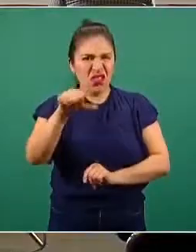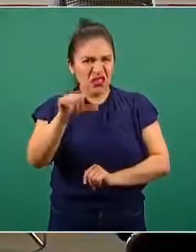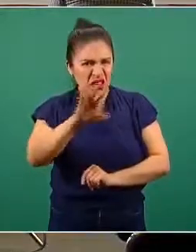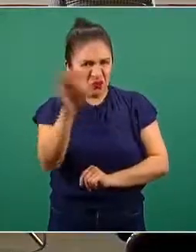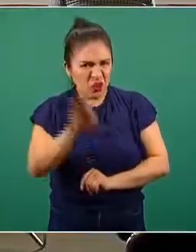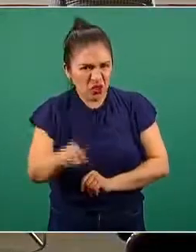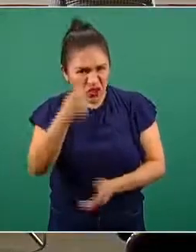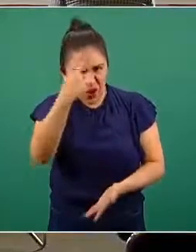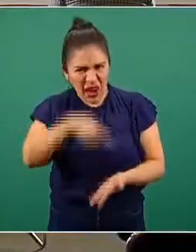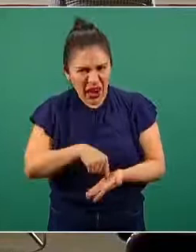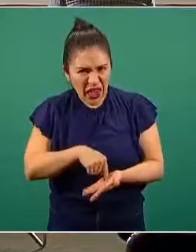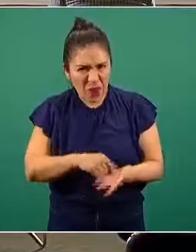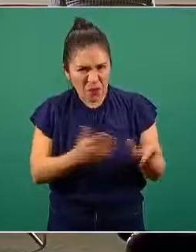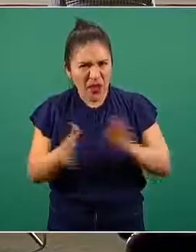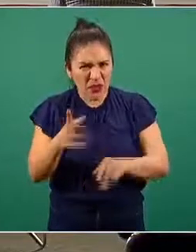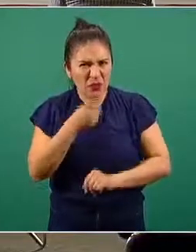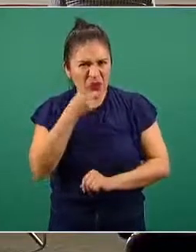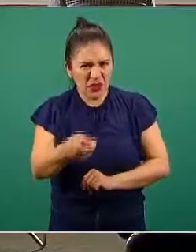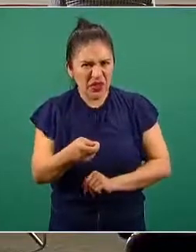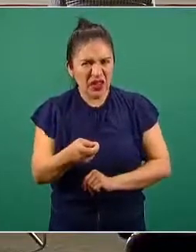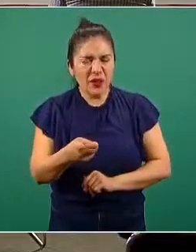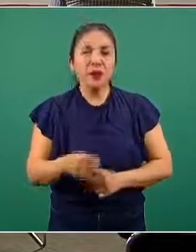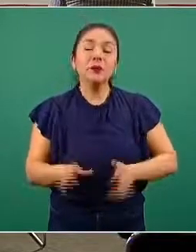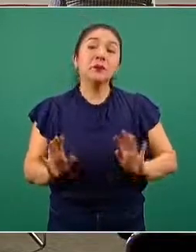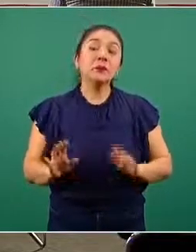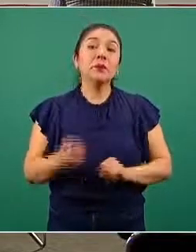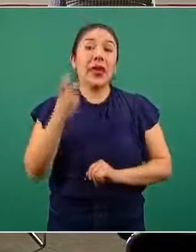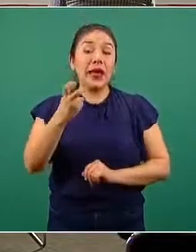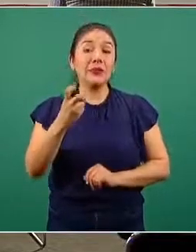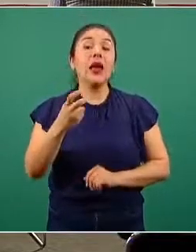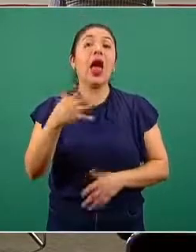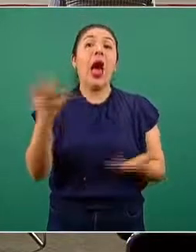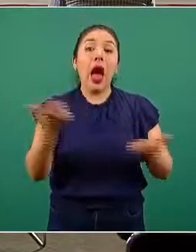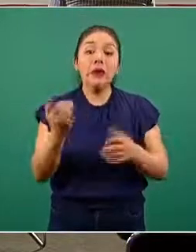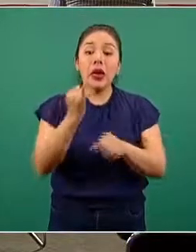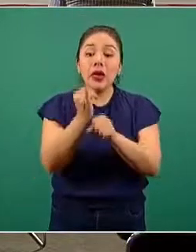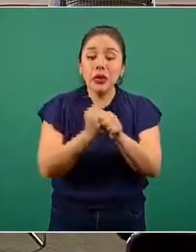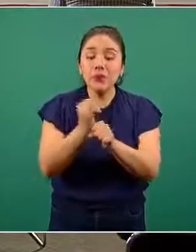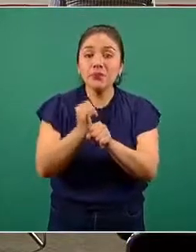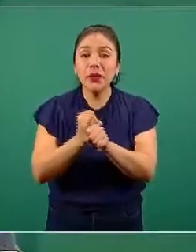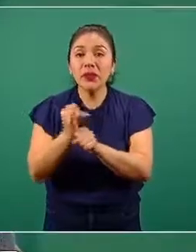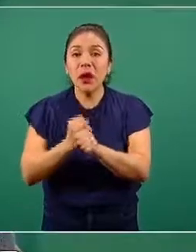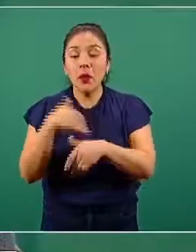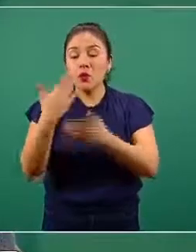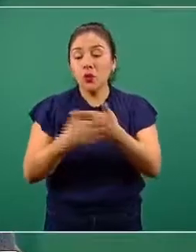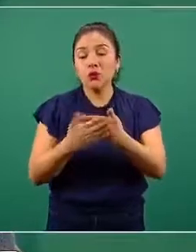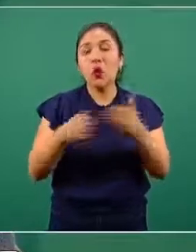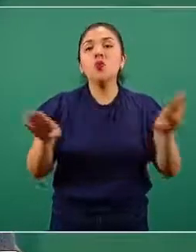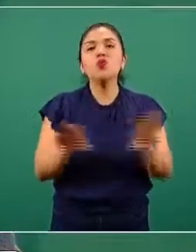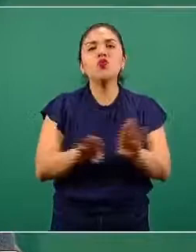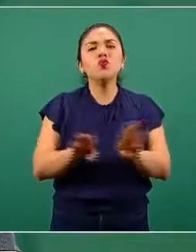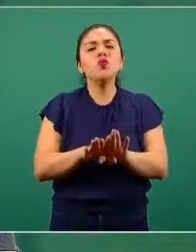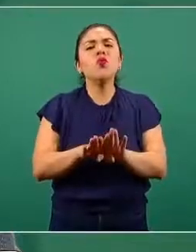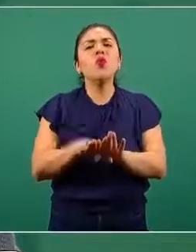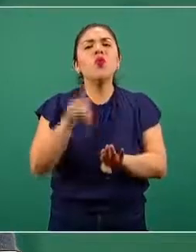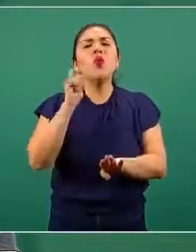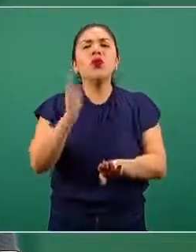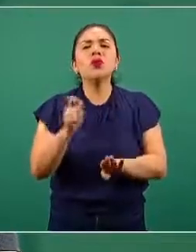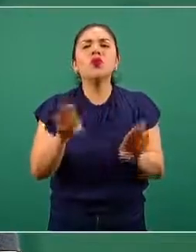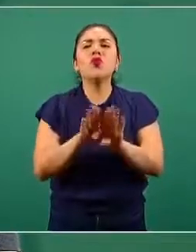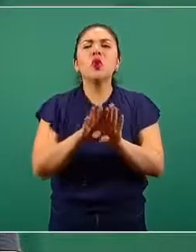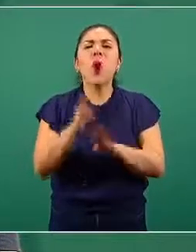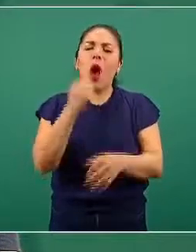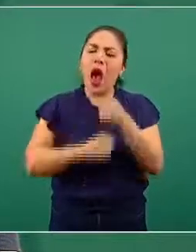16%, me parece, si no mal recuerdo había comentado eso, y que estaban investigando acerca de